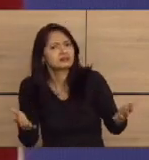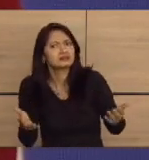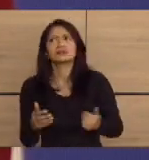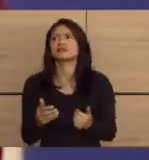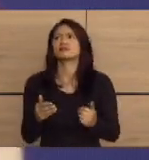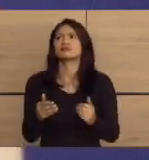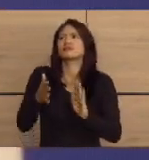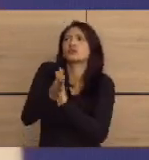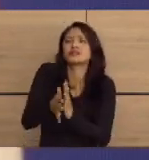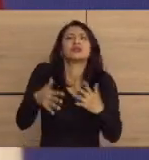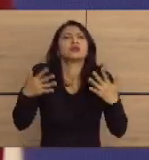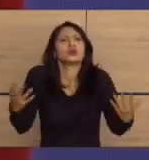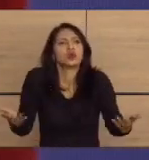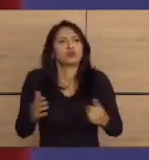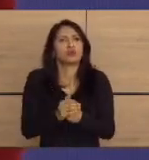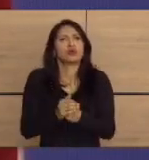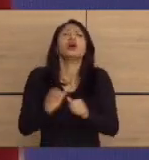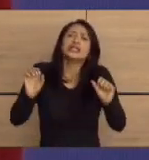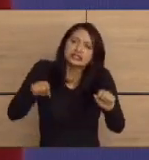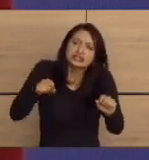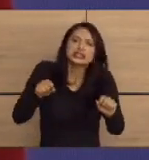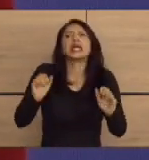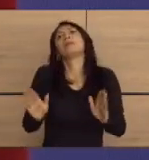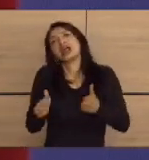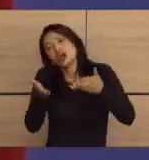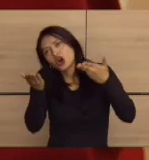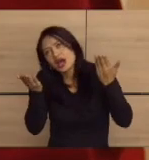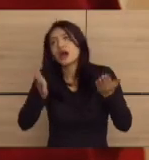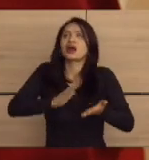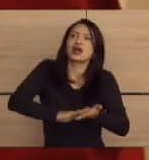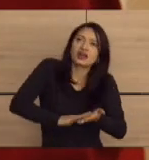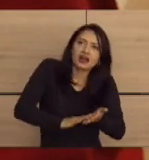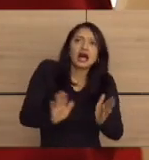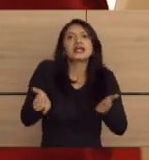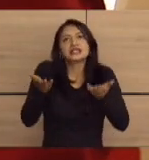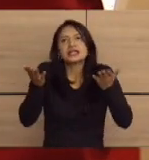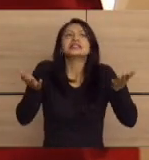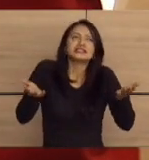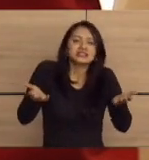de rememorar, más allá de conmemorar, más allá de,